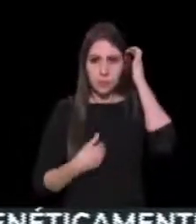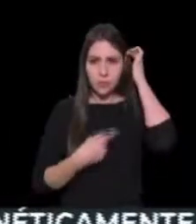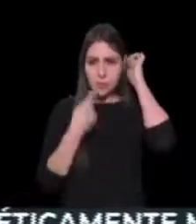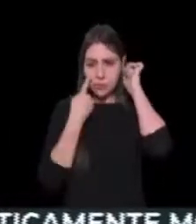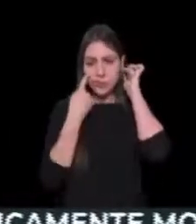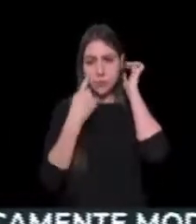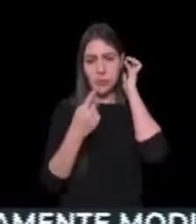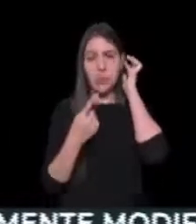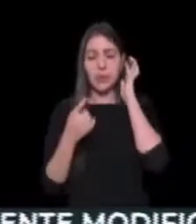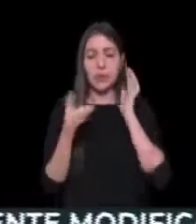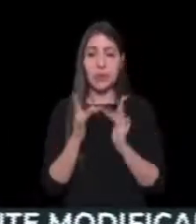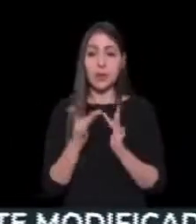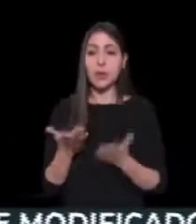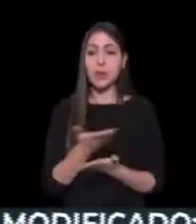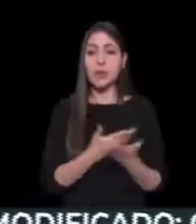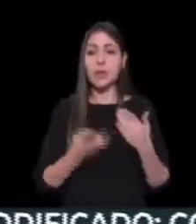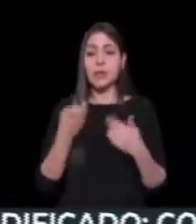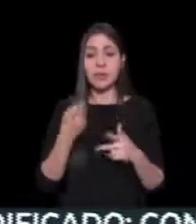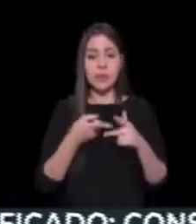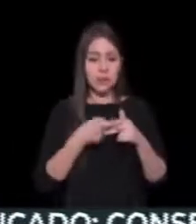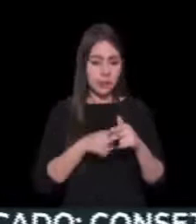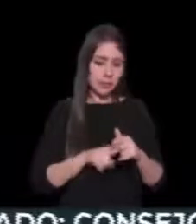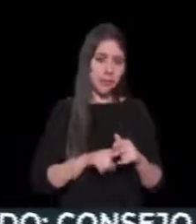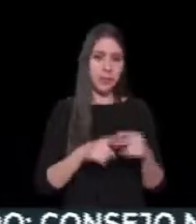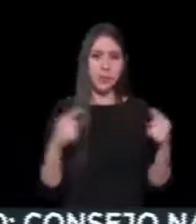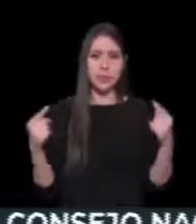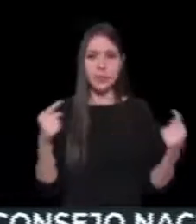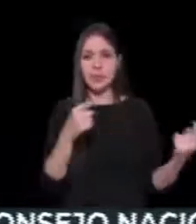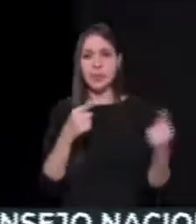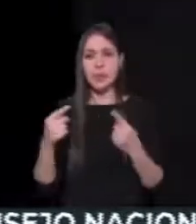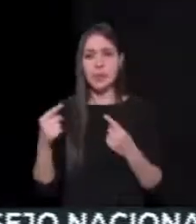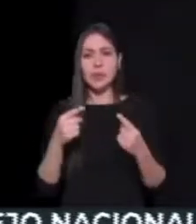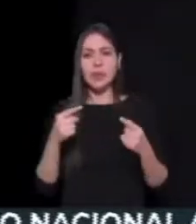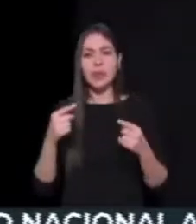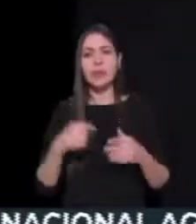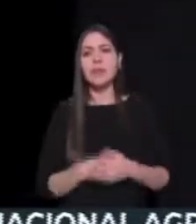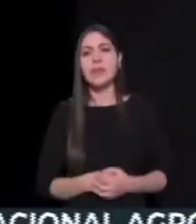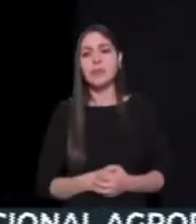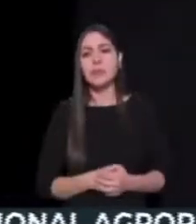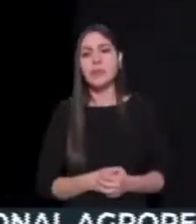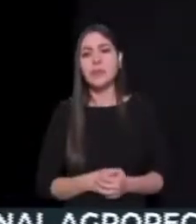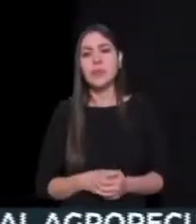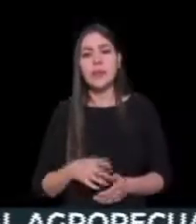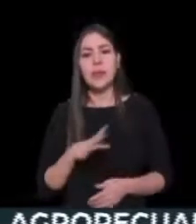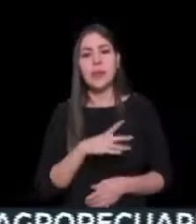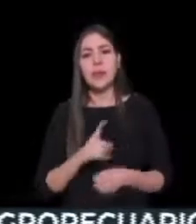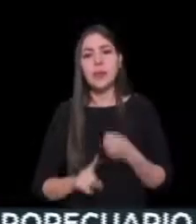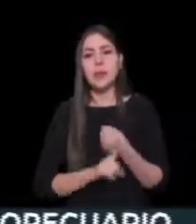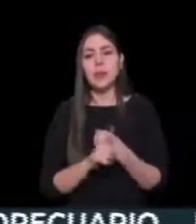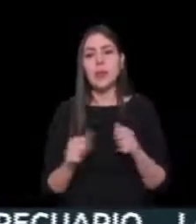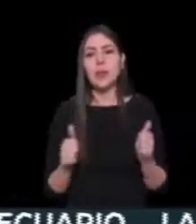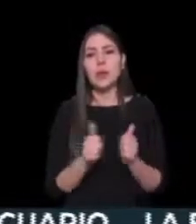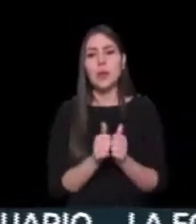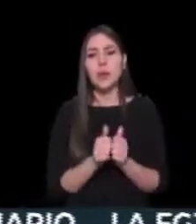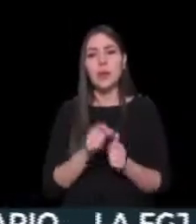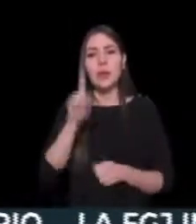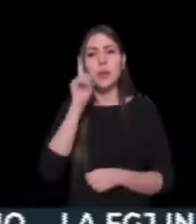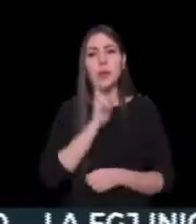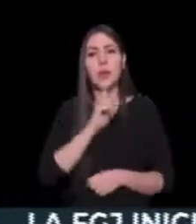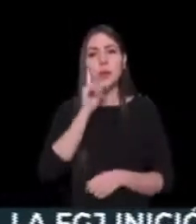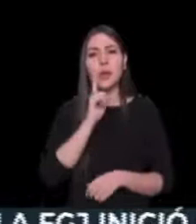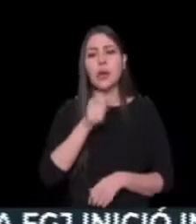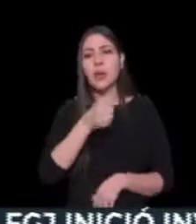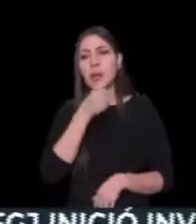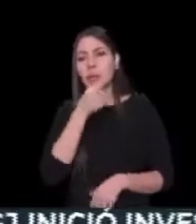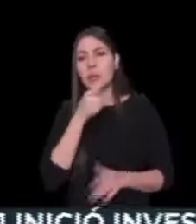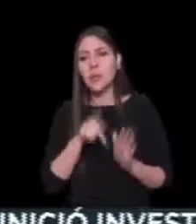en redes sociales es que era a partir del enfrentamiento entre comillas, que había tenido con la periodista. Pero